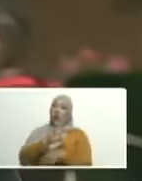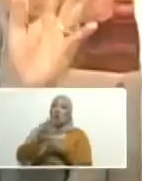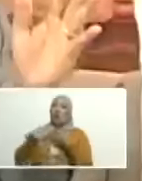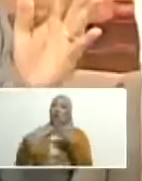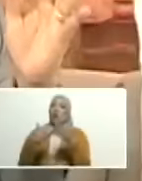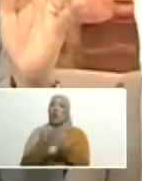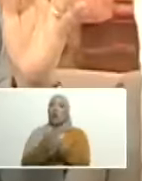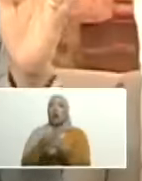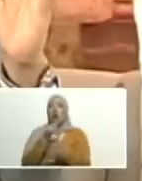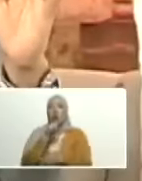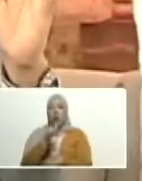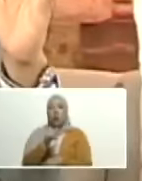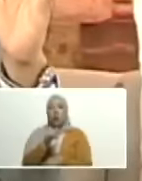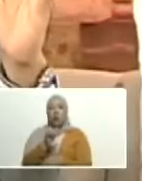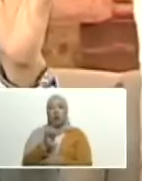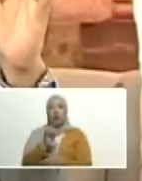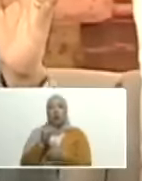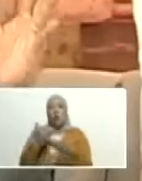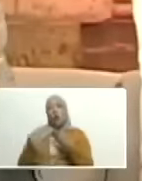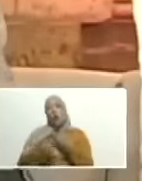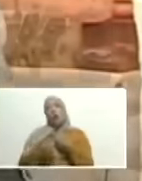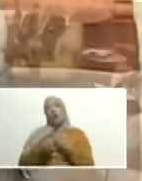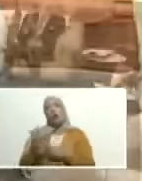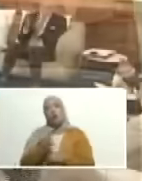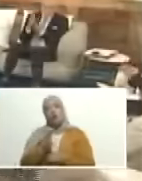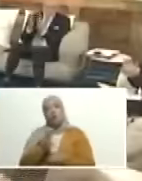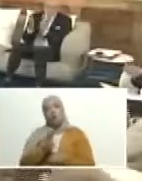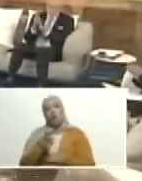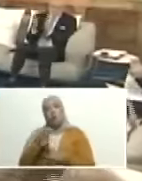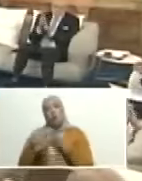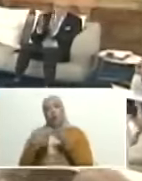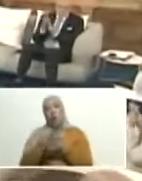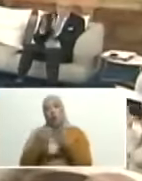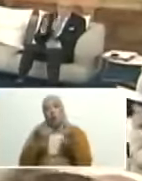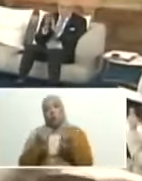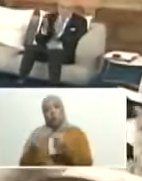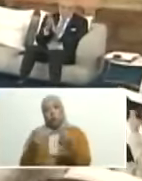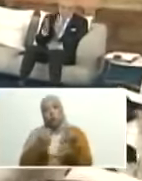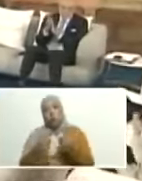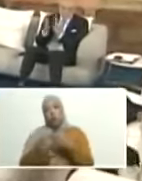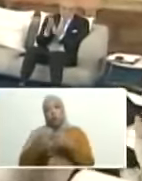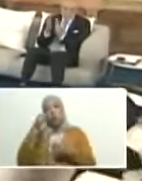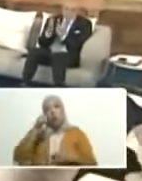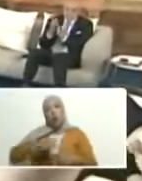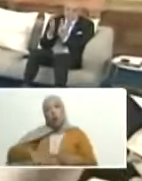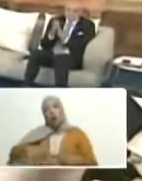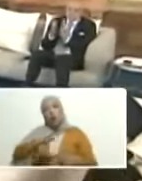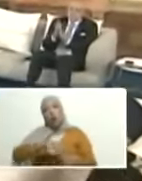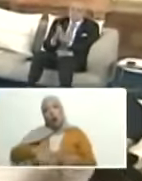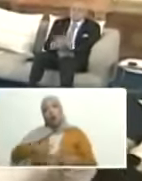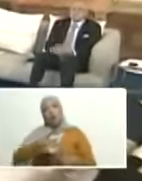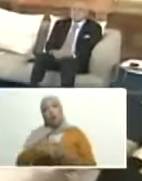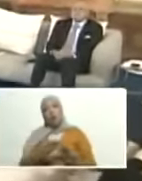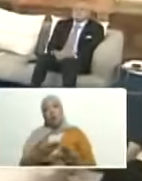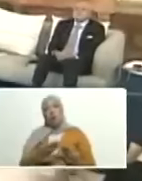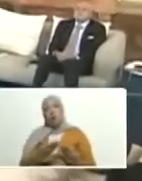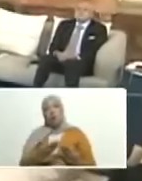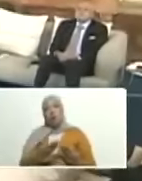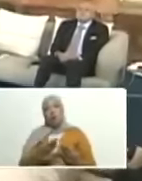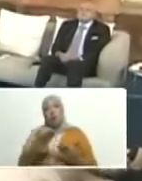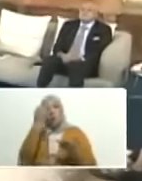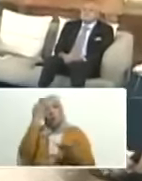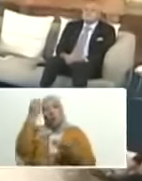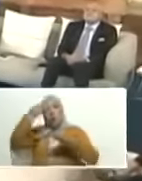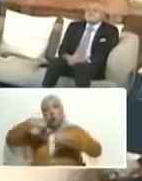las sanciones contra nuestro país, contra nuestra economía, contra nuestro pueblo. Es un